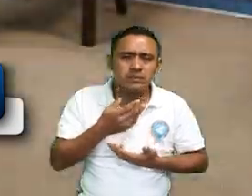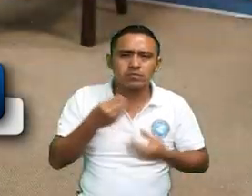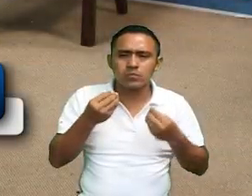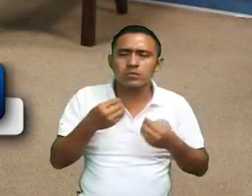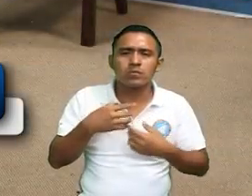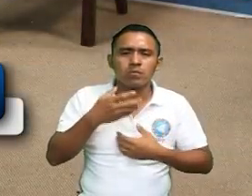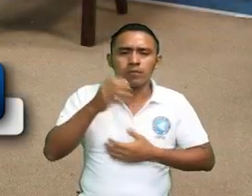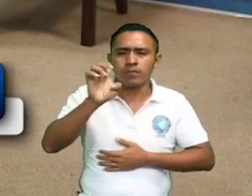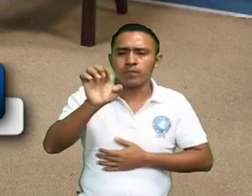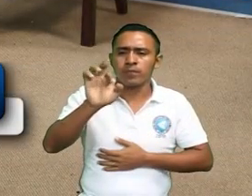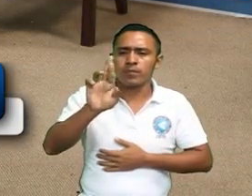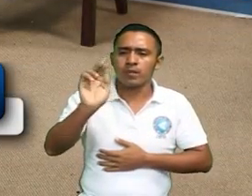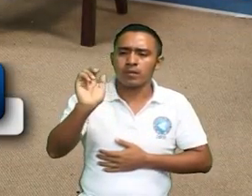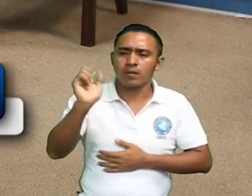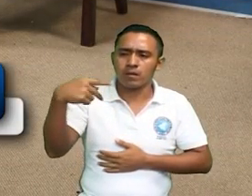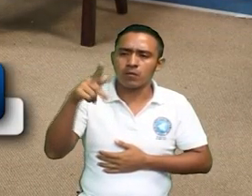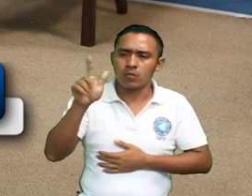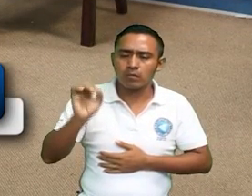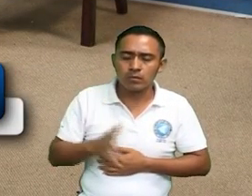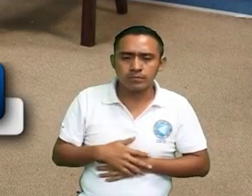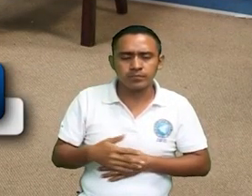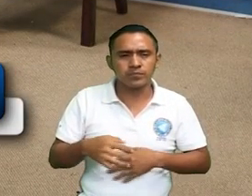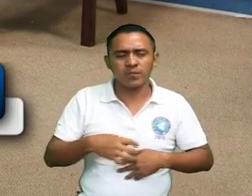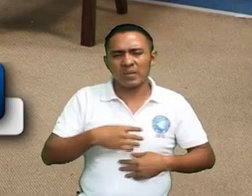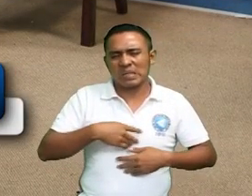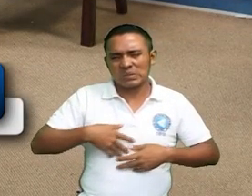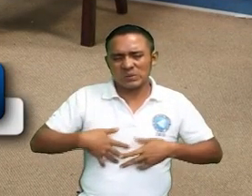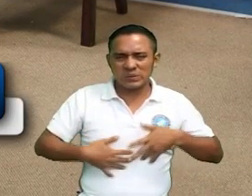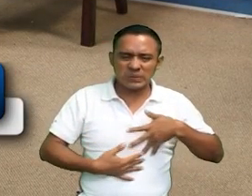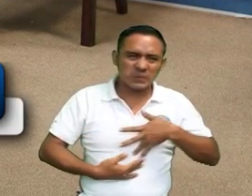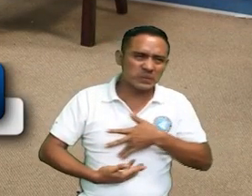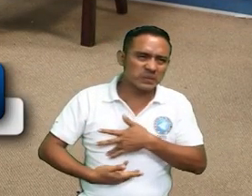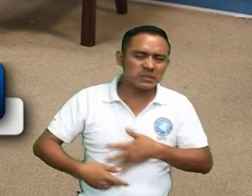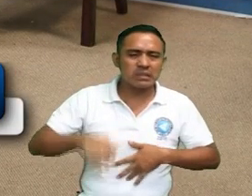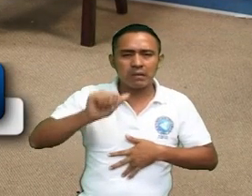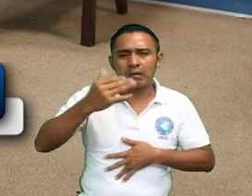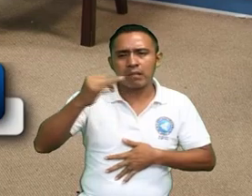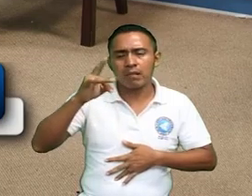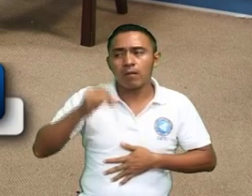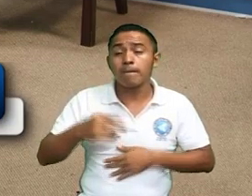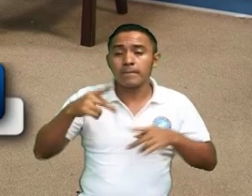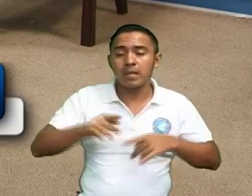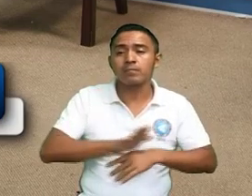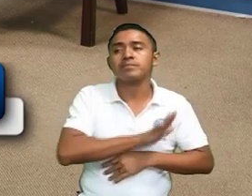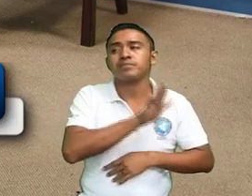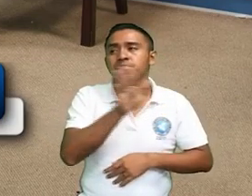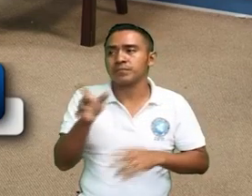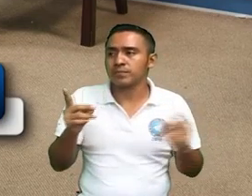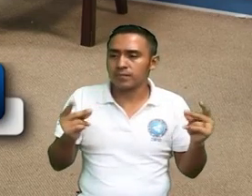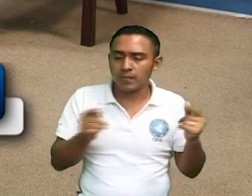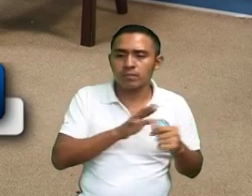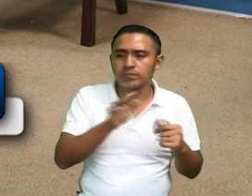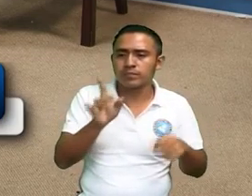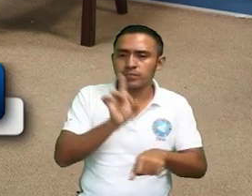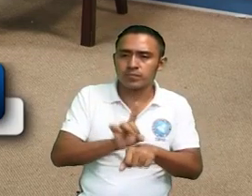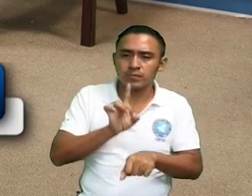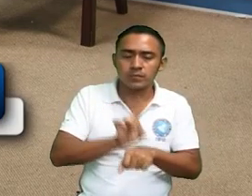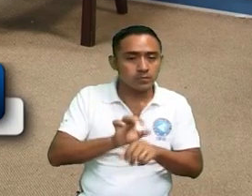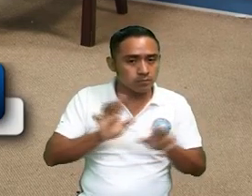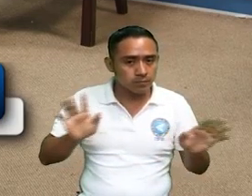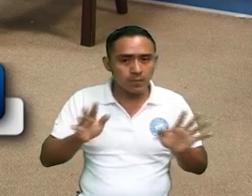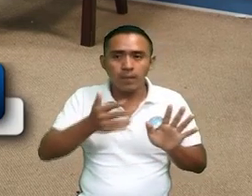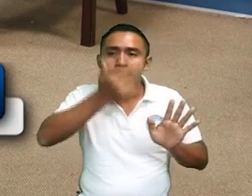eructo o que sienten mucha acidez después de de la alimentación, y entonces el paciente pues de forma inmediata visita a un médico